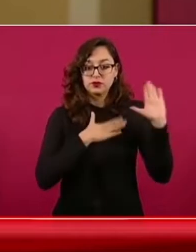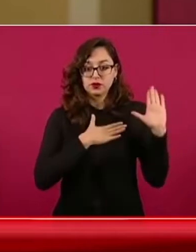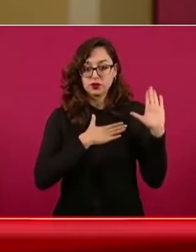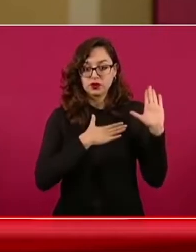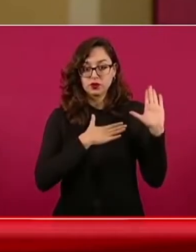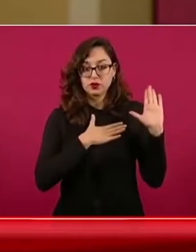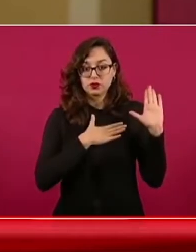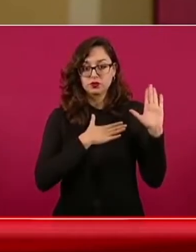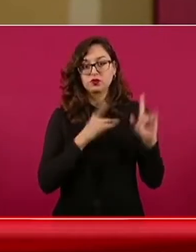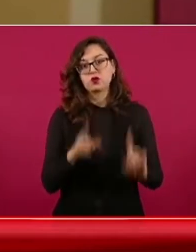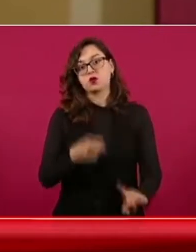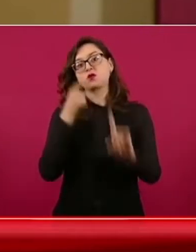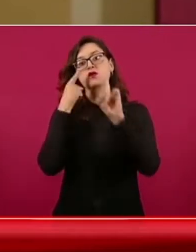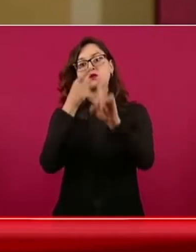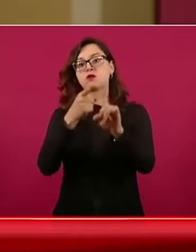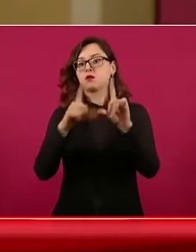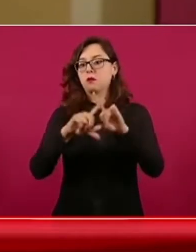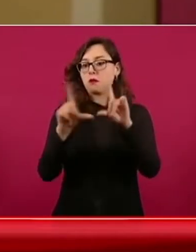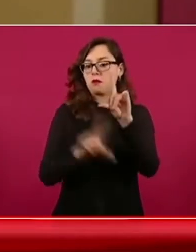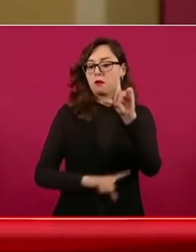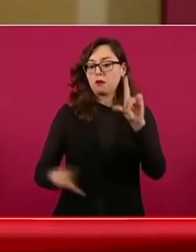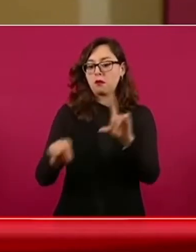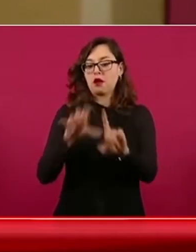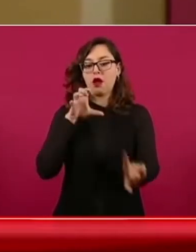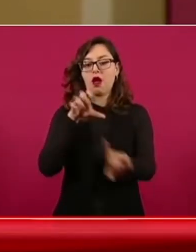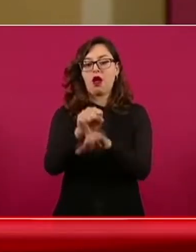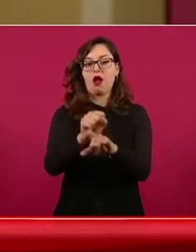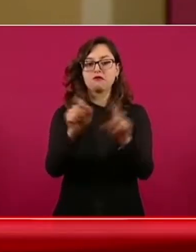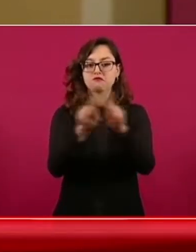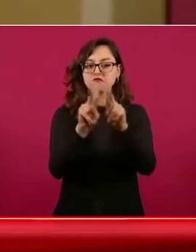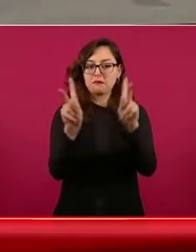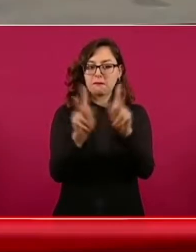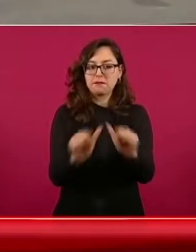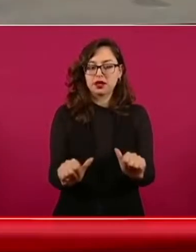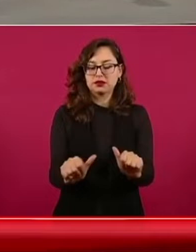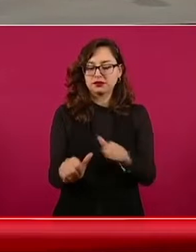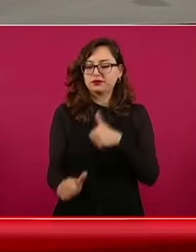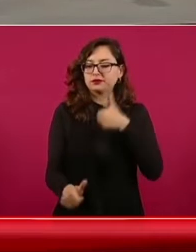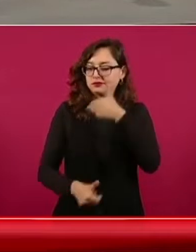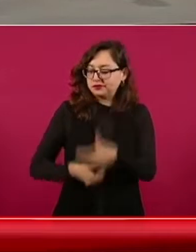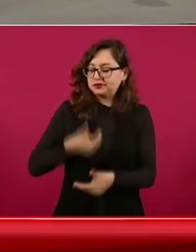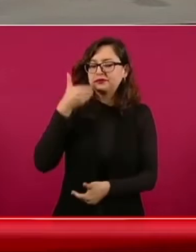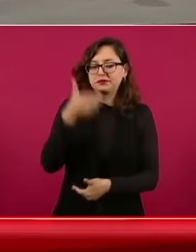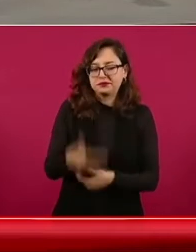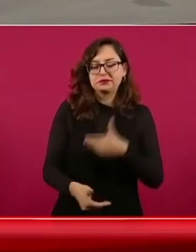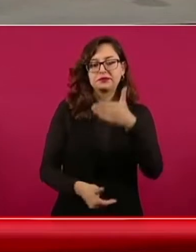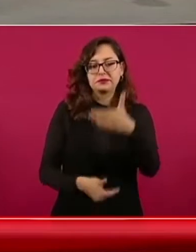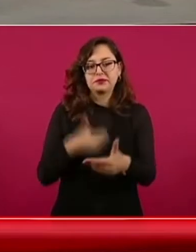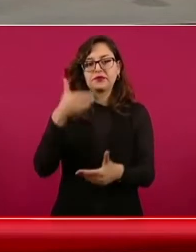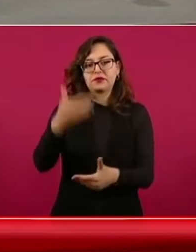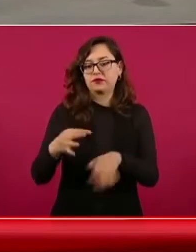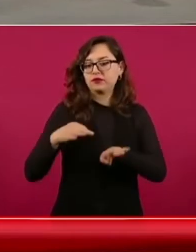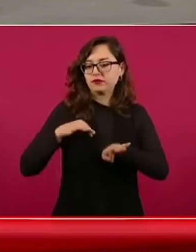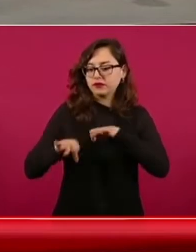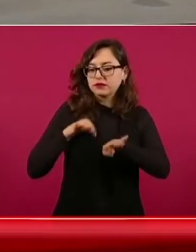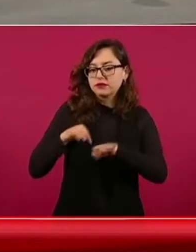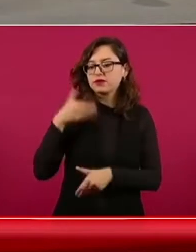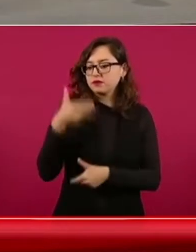es conseguir la paz y vamos avanzando en ese sentido y nos ha ayudado